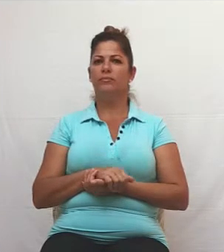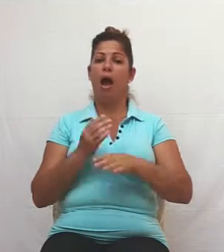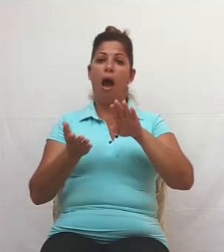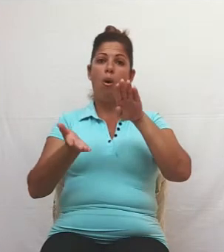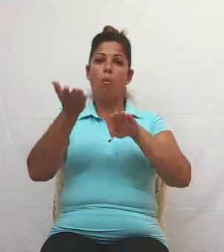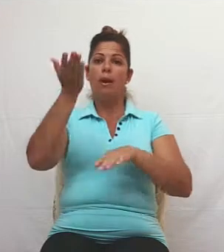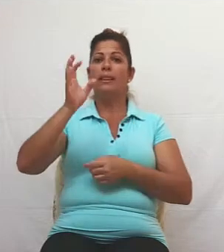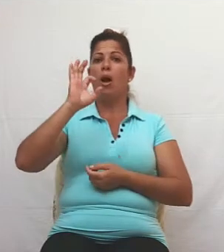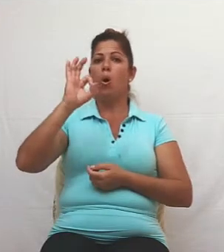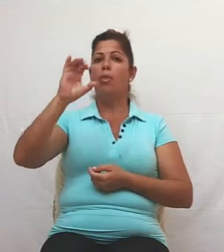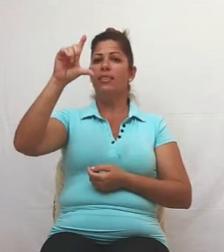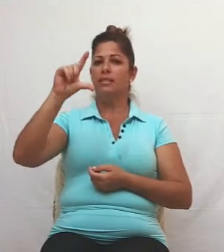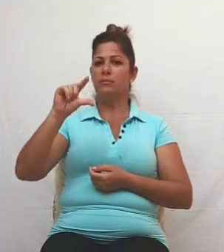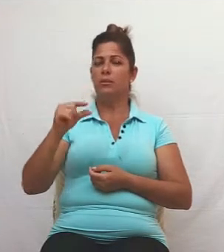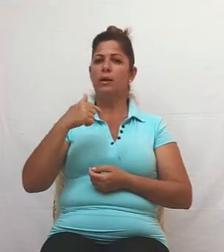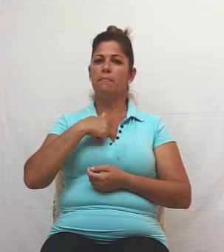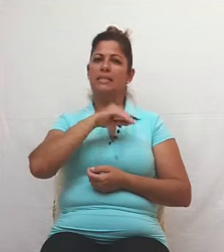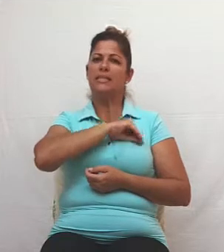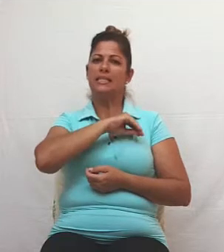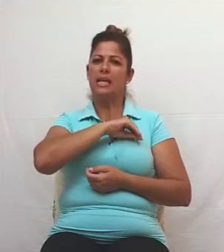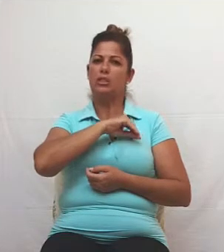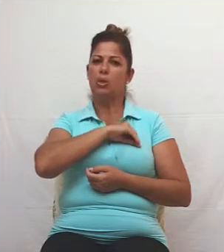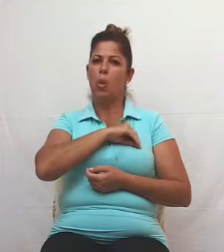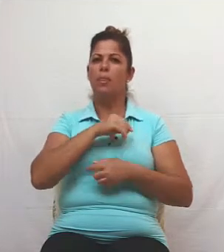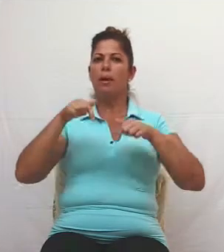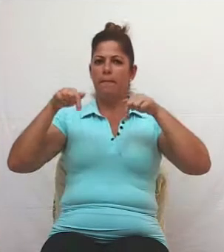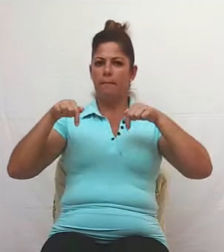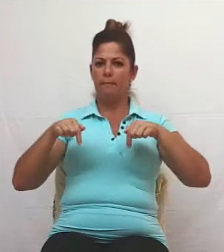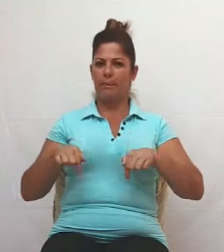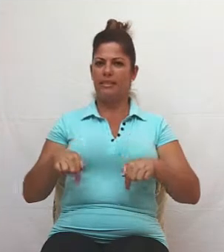aumenta o disminuye mi sensación de presencia